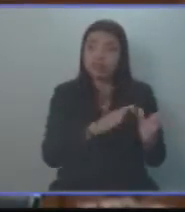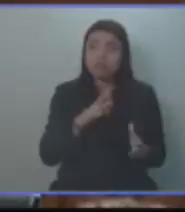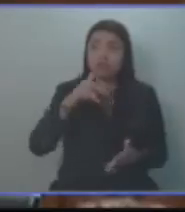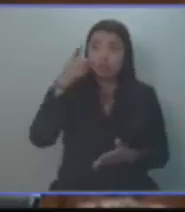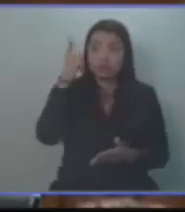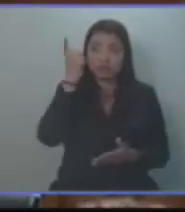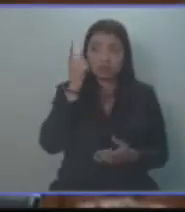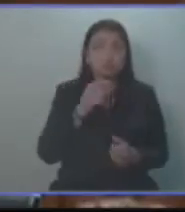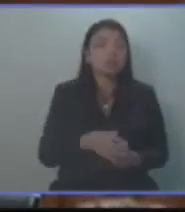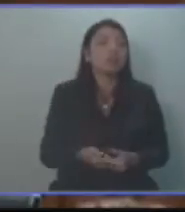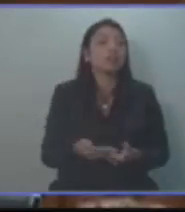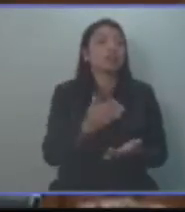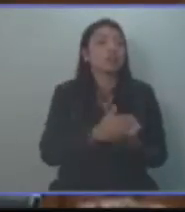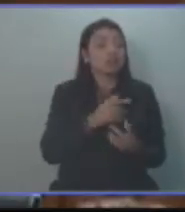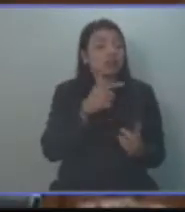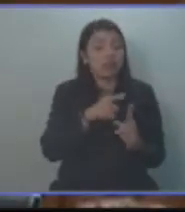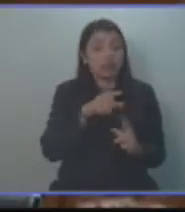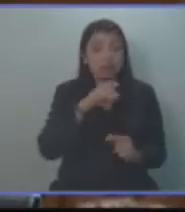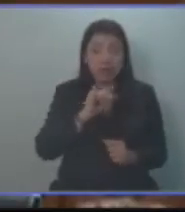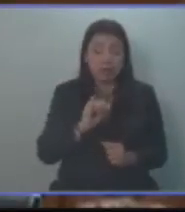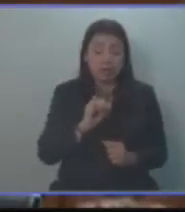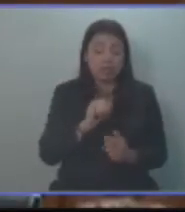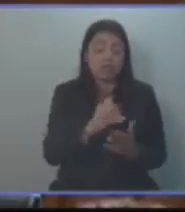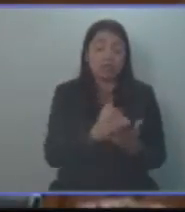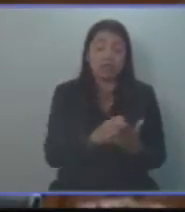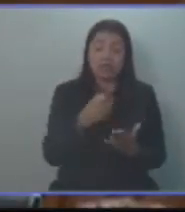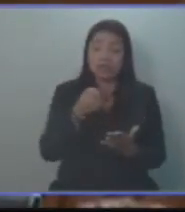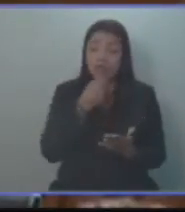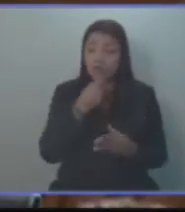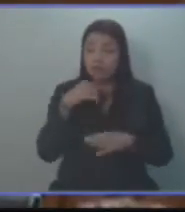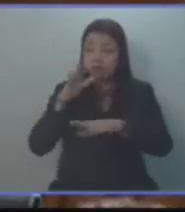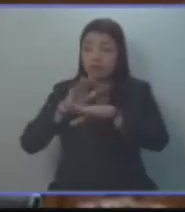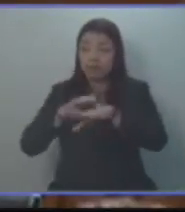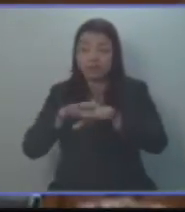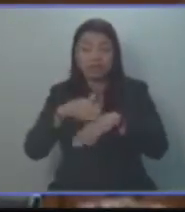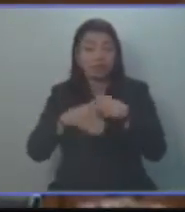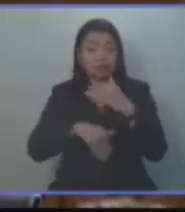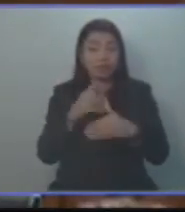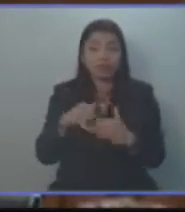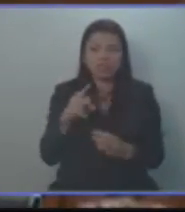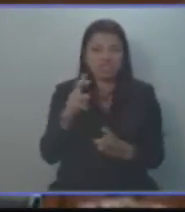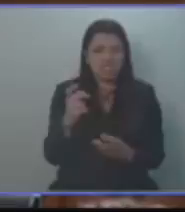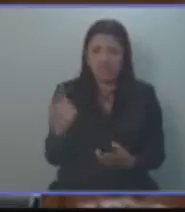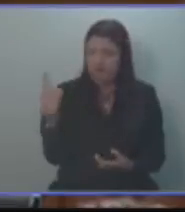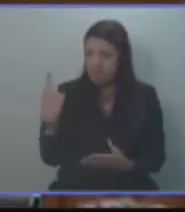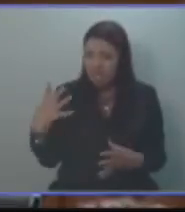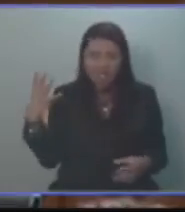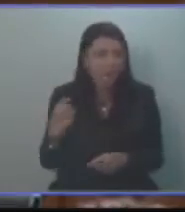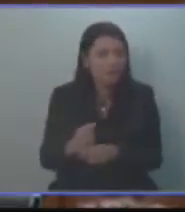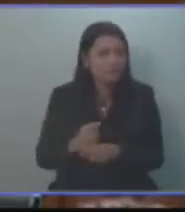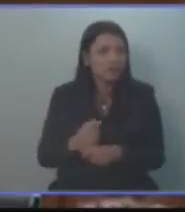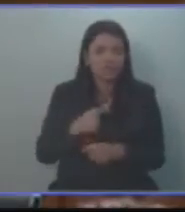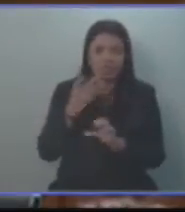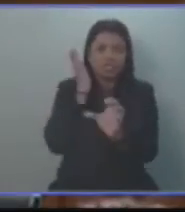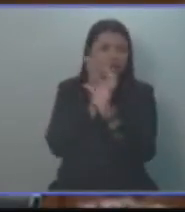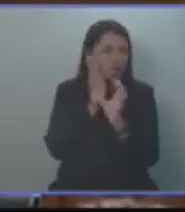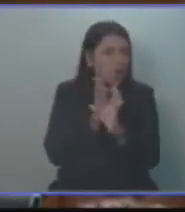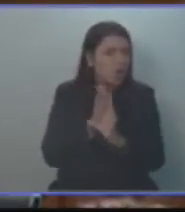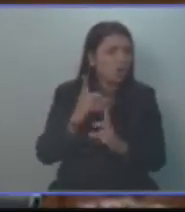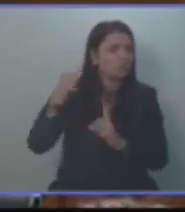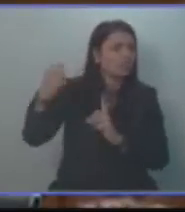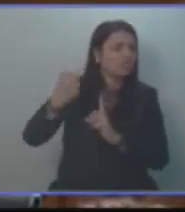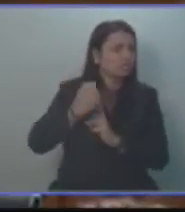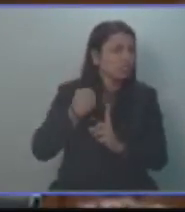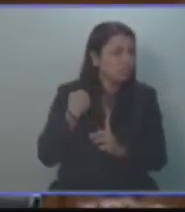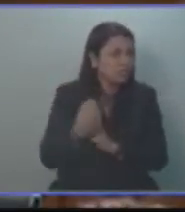docentes. Literal I, informar a sus superiores los casos de irrespeto físico, psicológico y todo